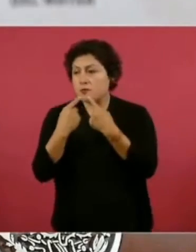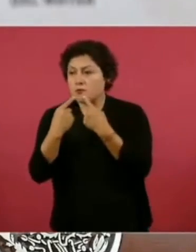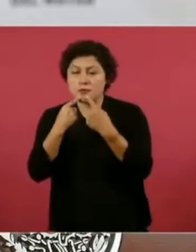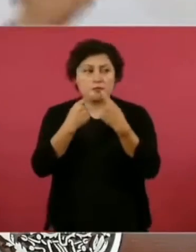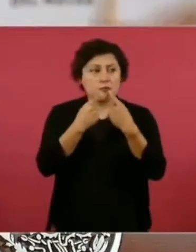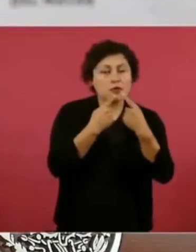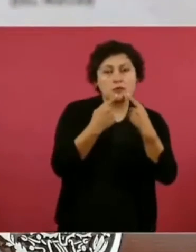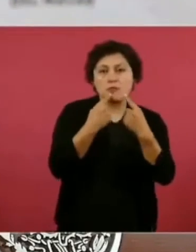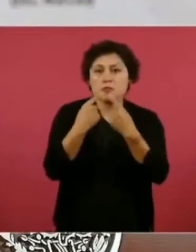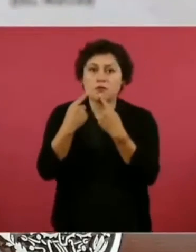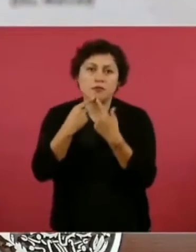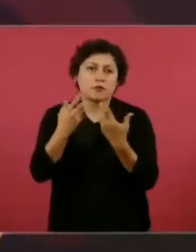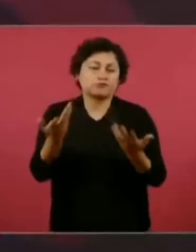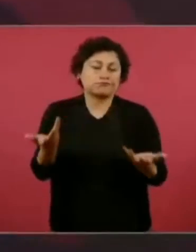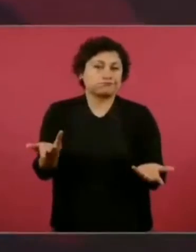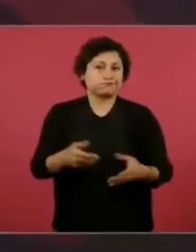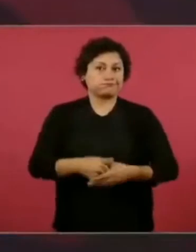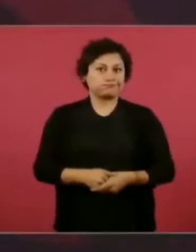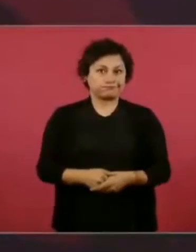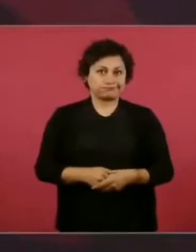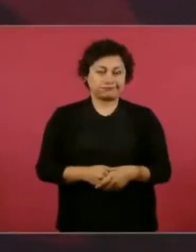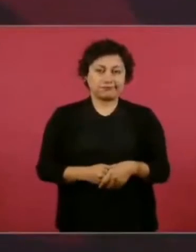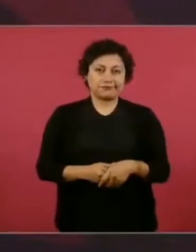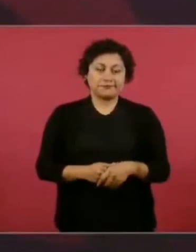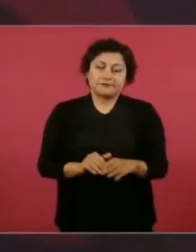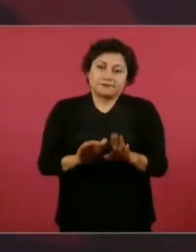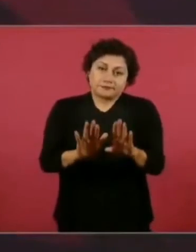Les puedo decir ahora